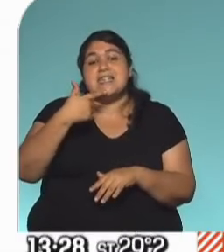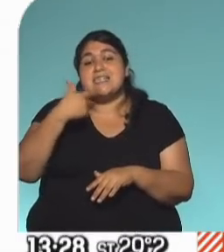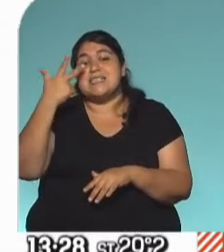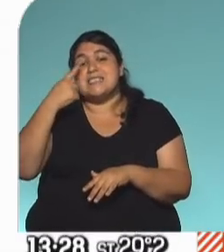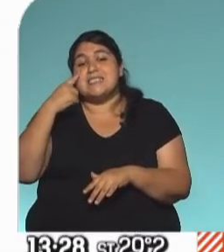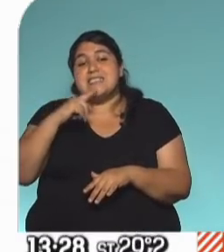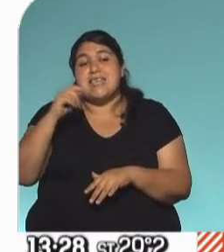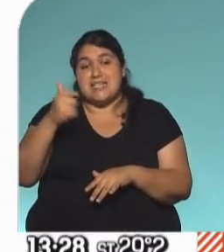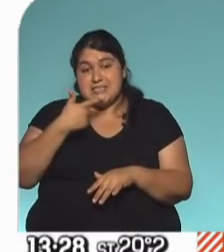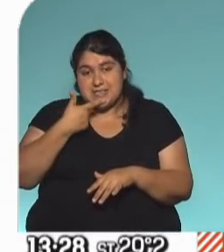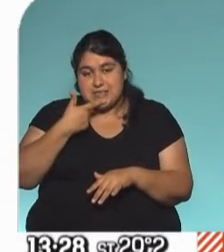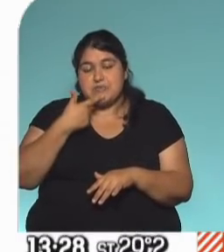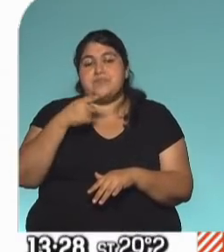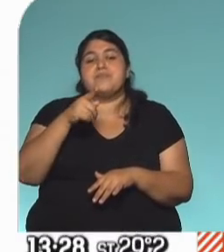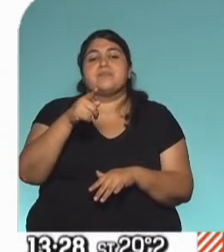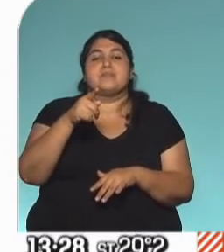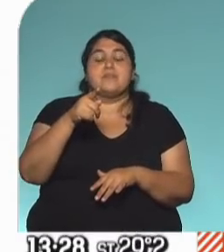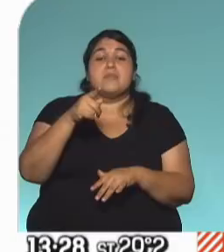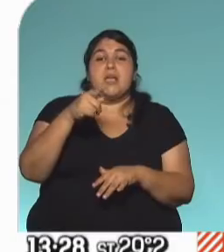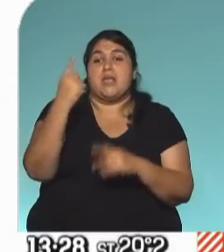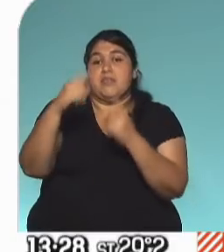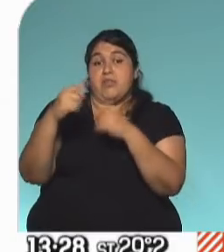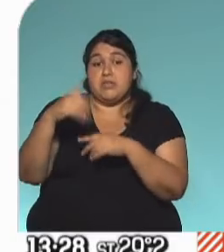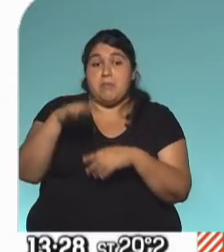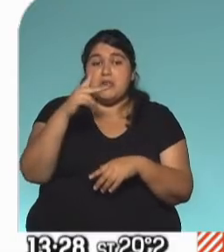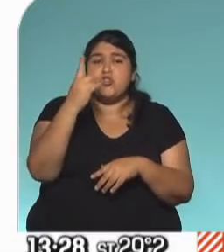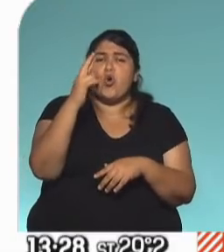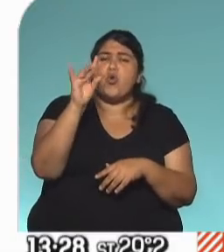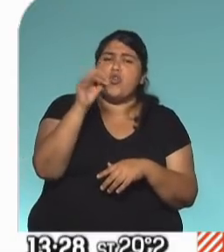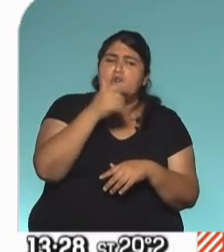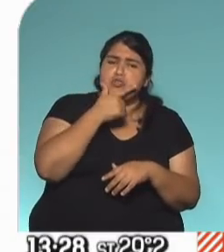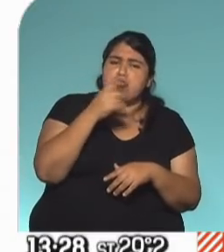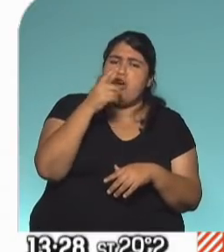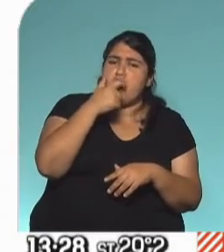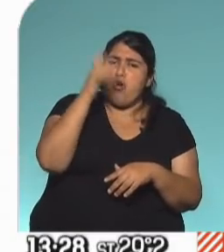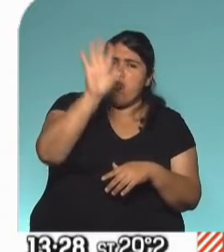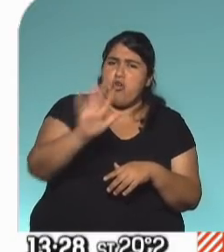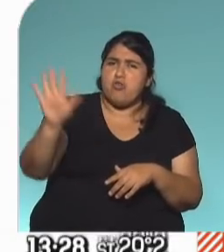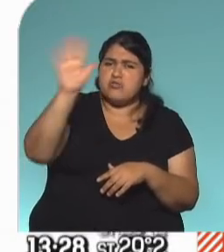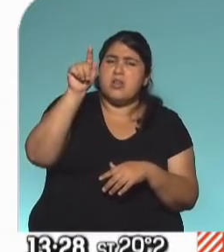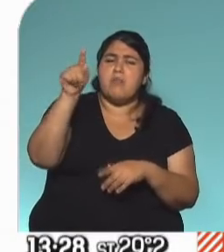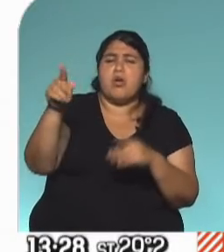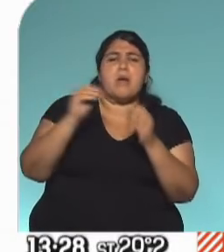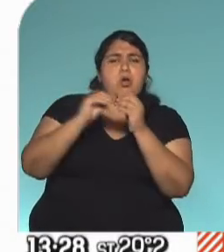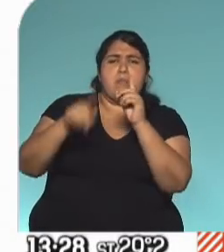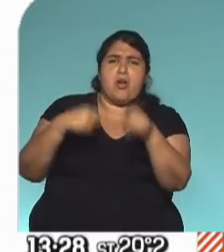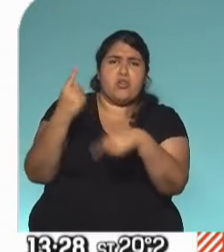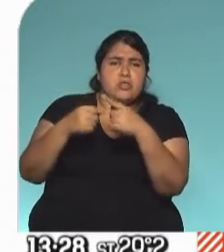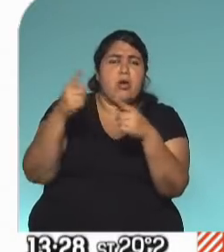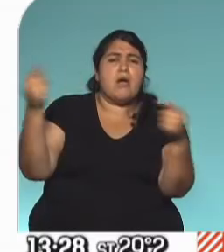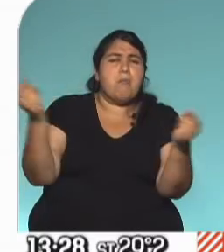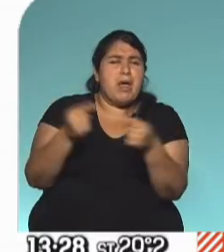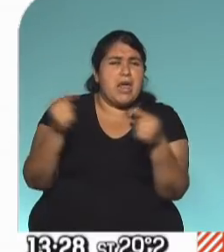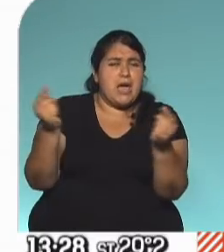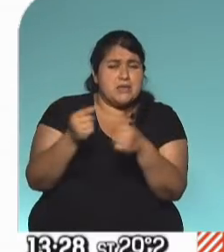lo que es el Kurdistán iraquí, los kurdos. ¿Por qué digo que es importante? Porque eso es una zona de conflicto permanente por las peleas